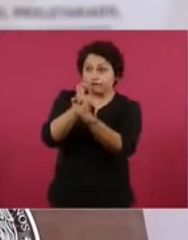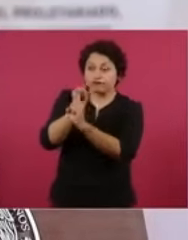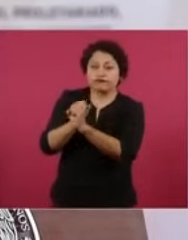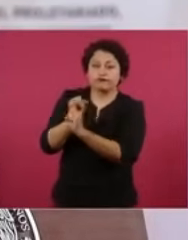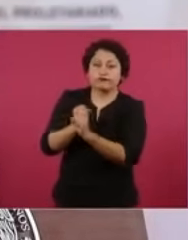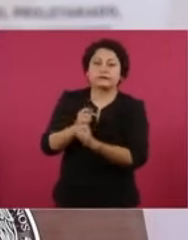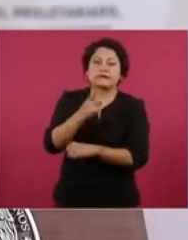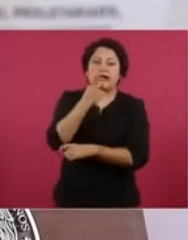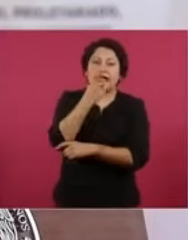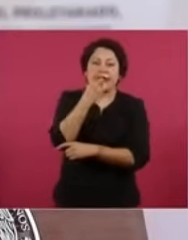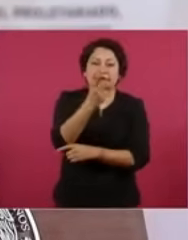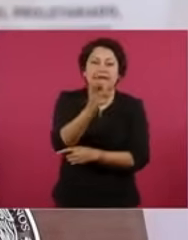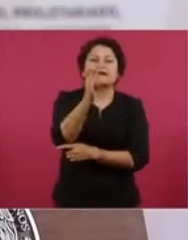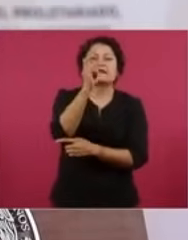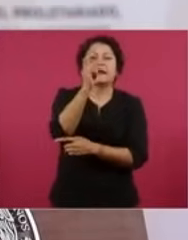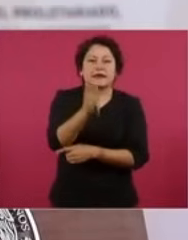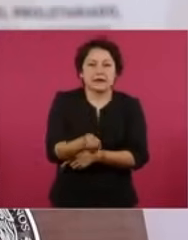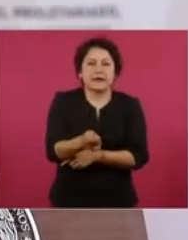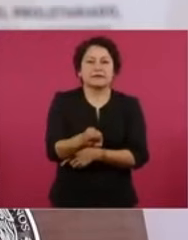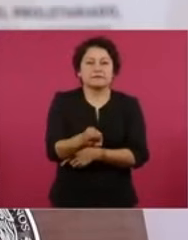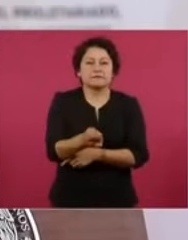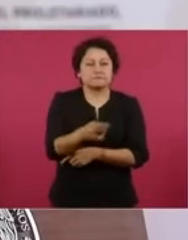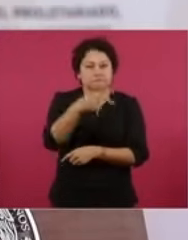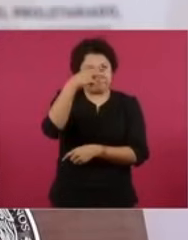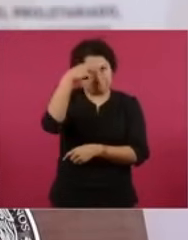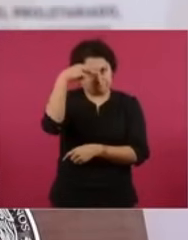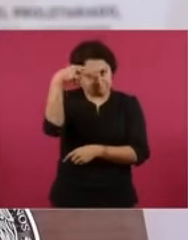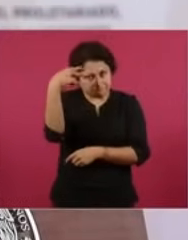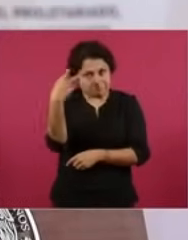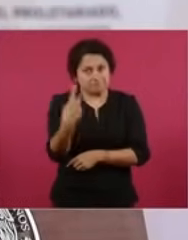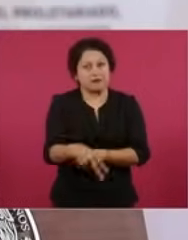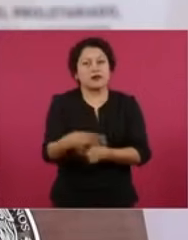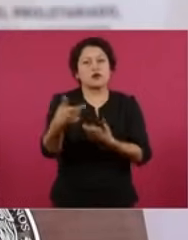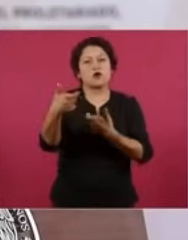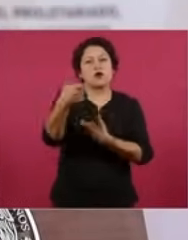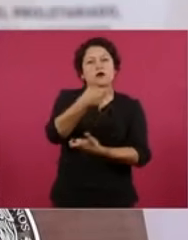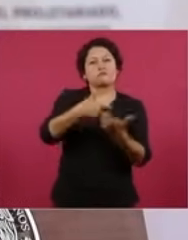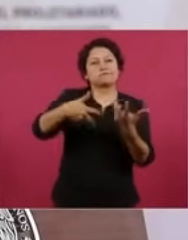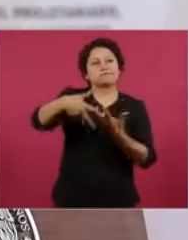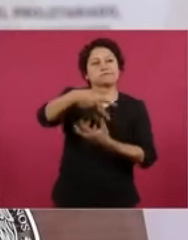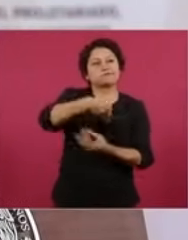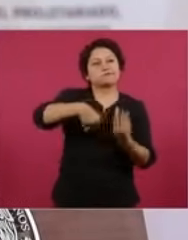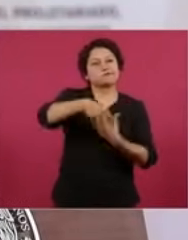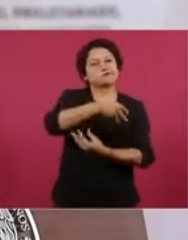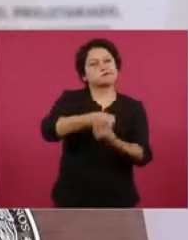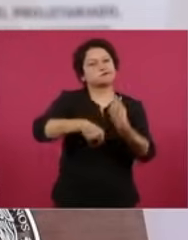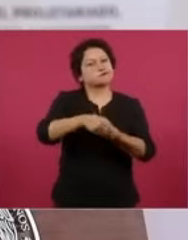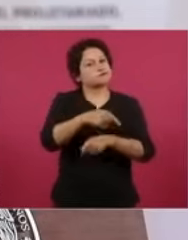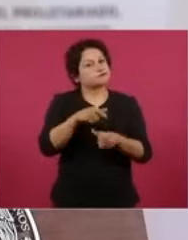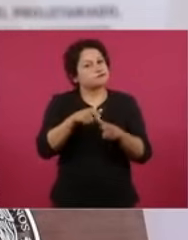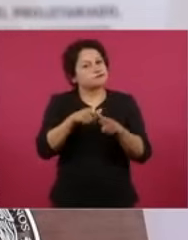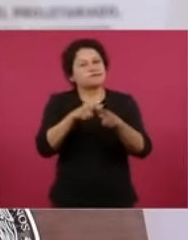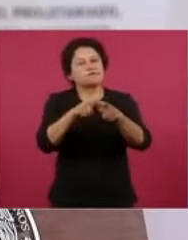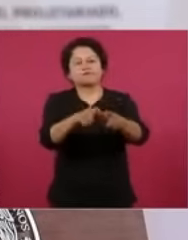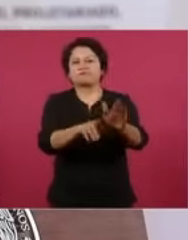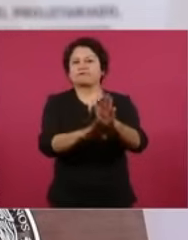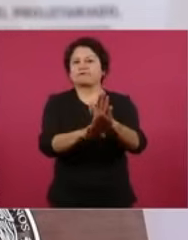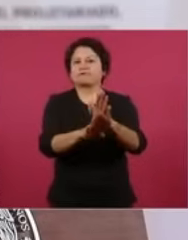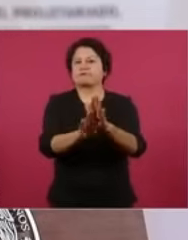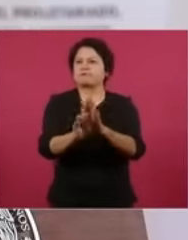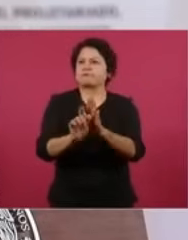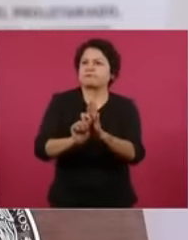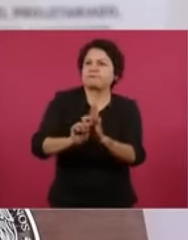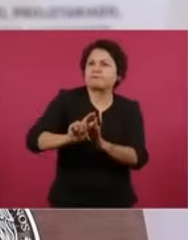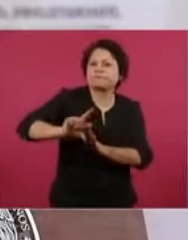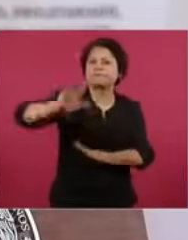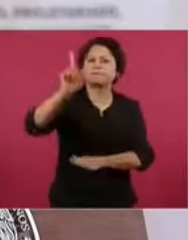ha ratificado la solvencia y estabilidad del país y las reservas internacionales están en su máximo histórico.